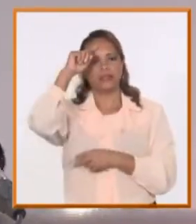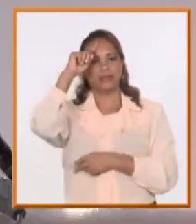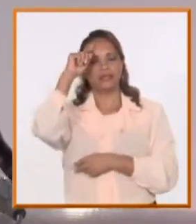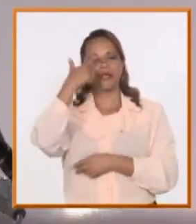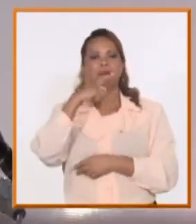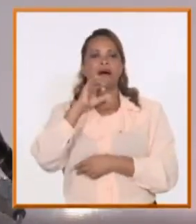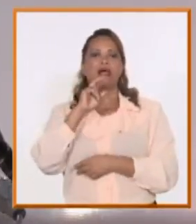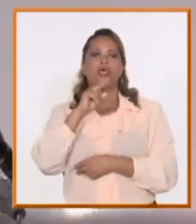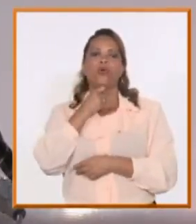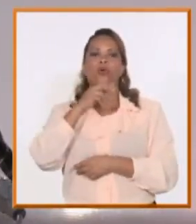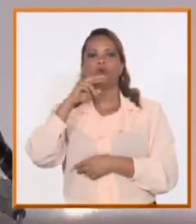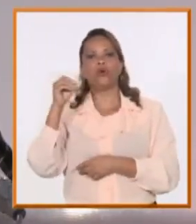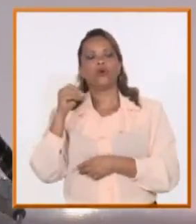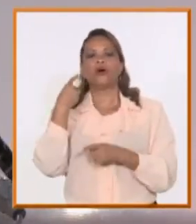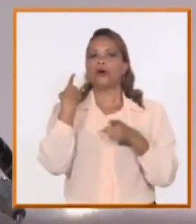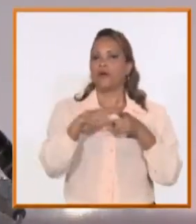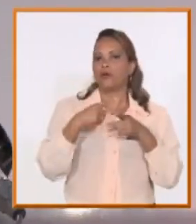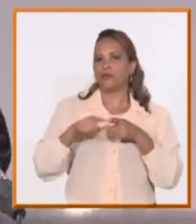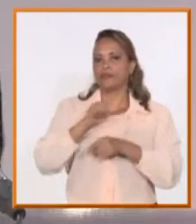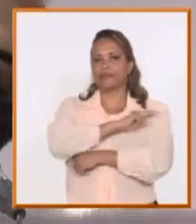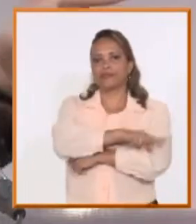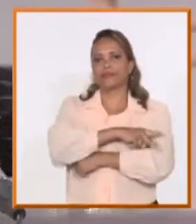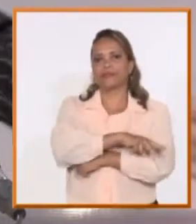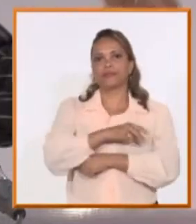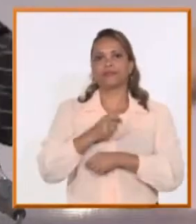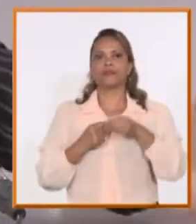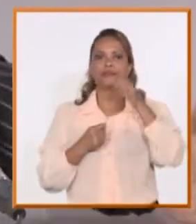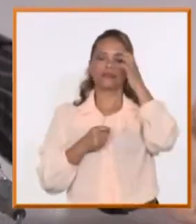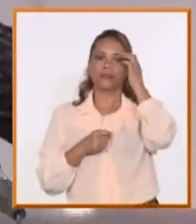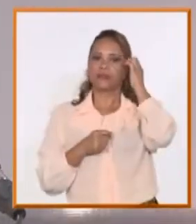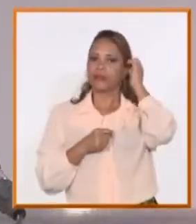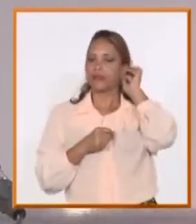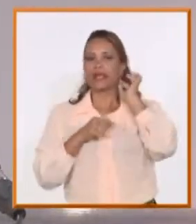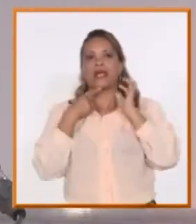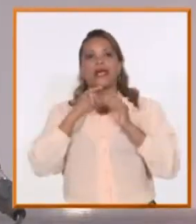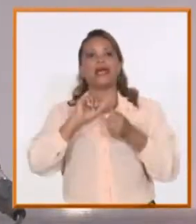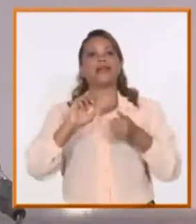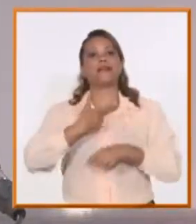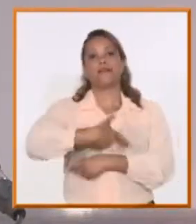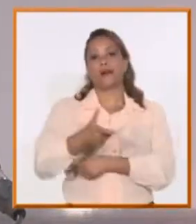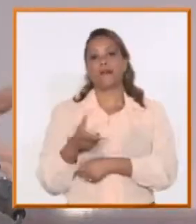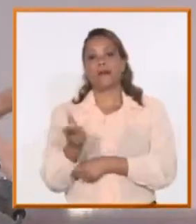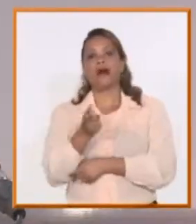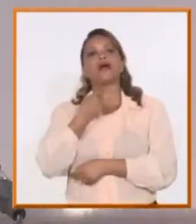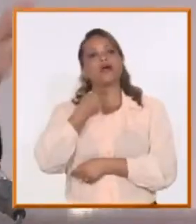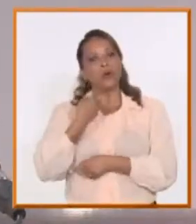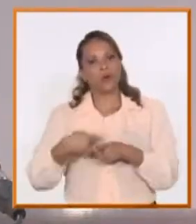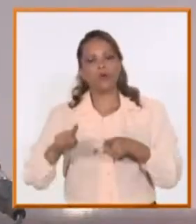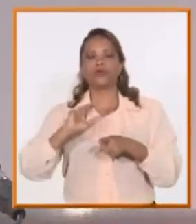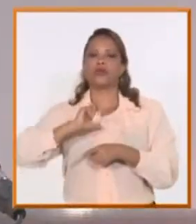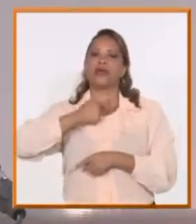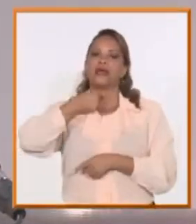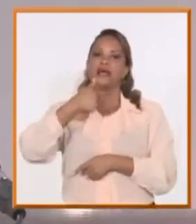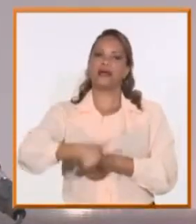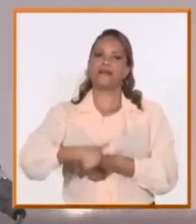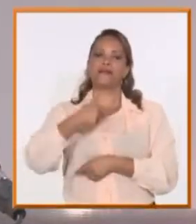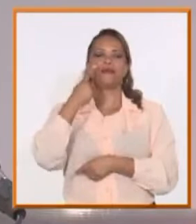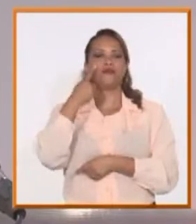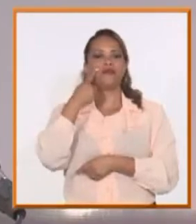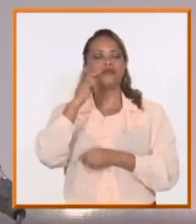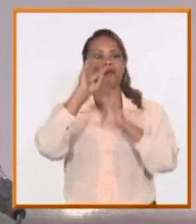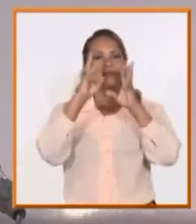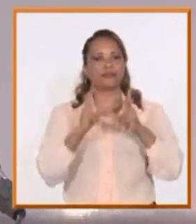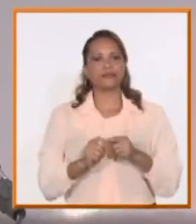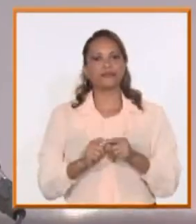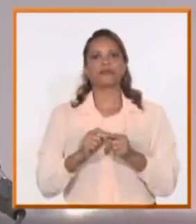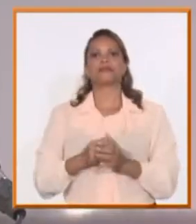también otros países. Así que, y también el tenis de mesa es un ejemplo. Y aquí se han visto los resultados. O sea, lo que ha hecho Bárbaro